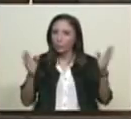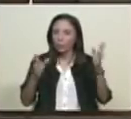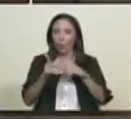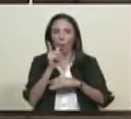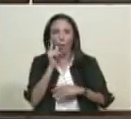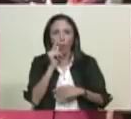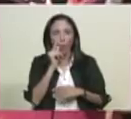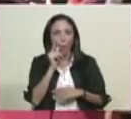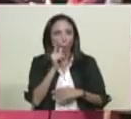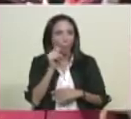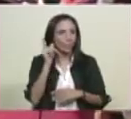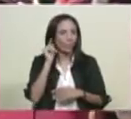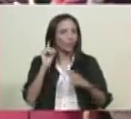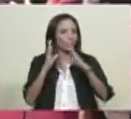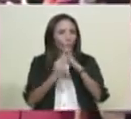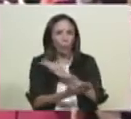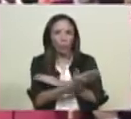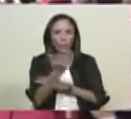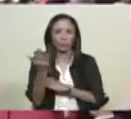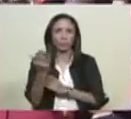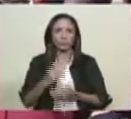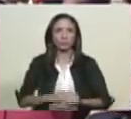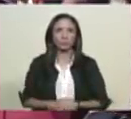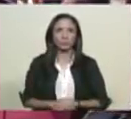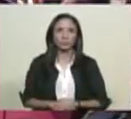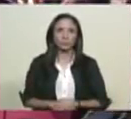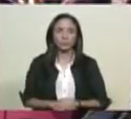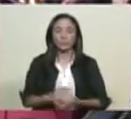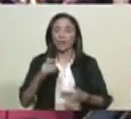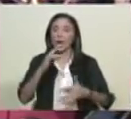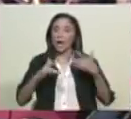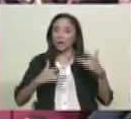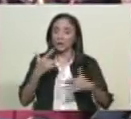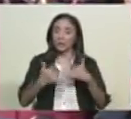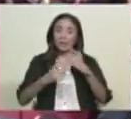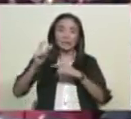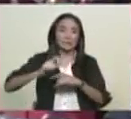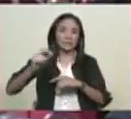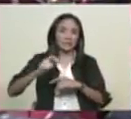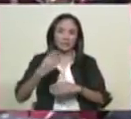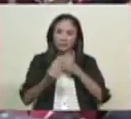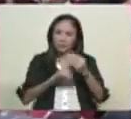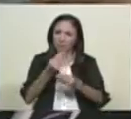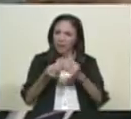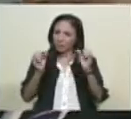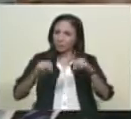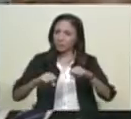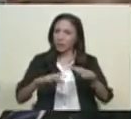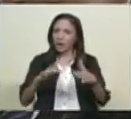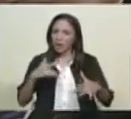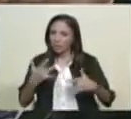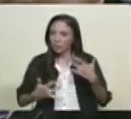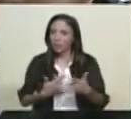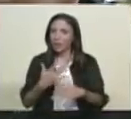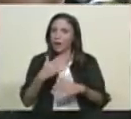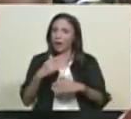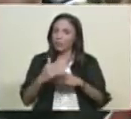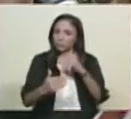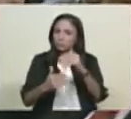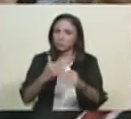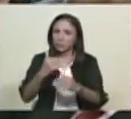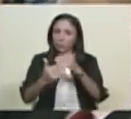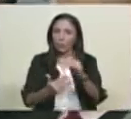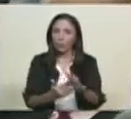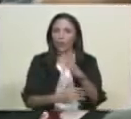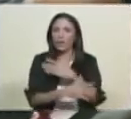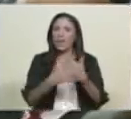su excelencia. Son jornadas necesarias para seguir construyendo el concepto